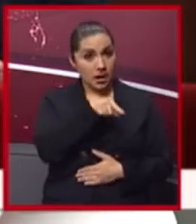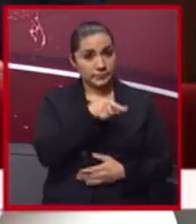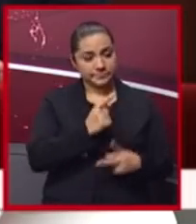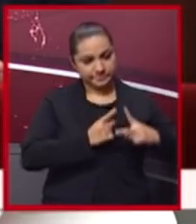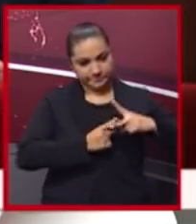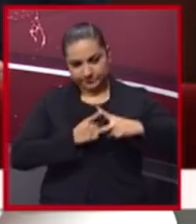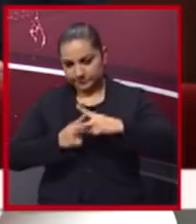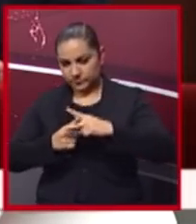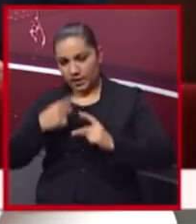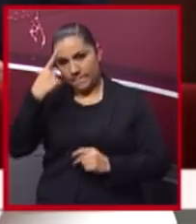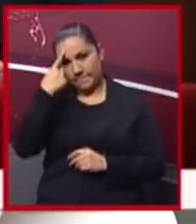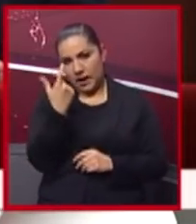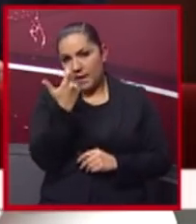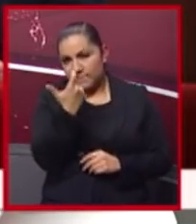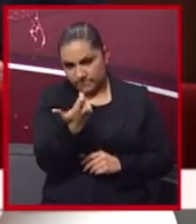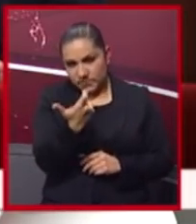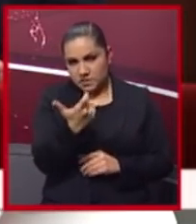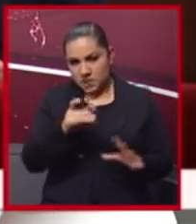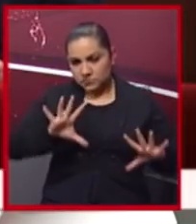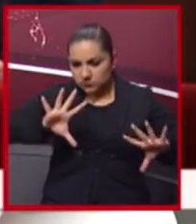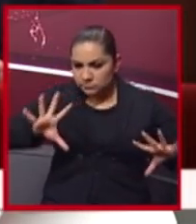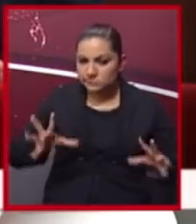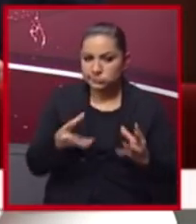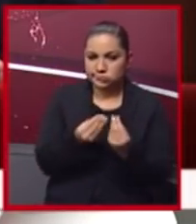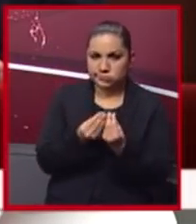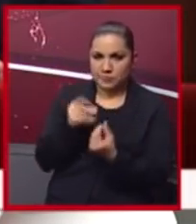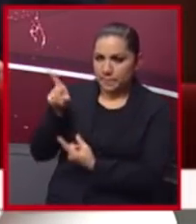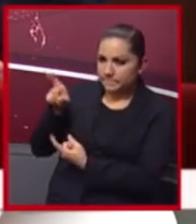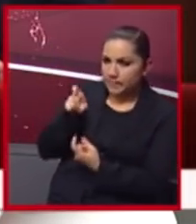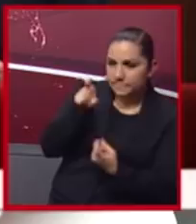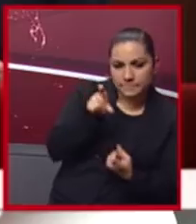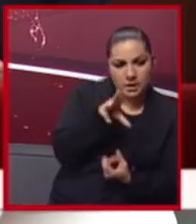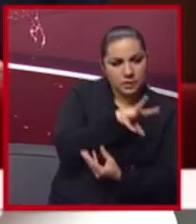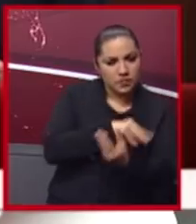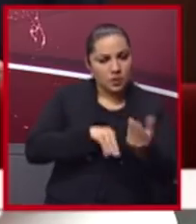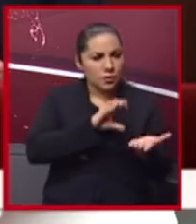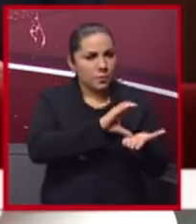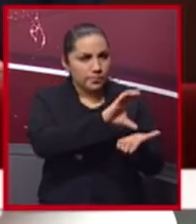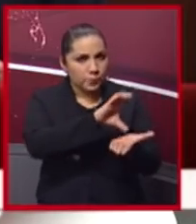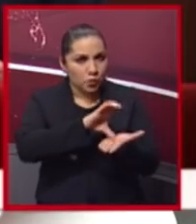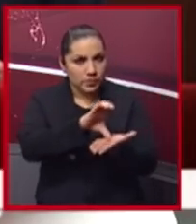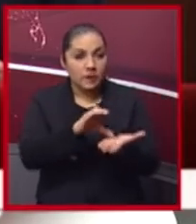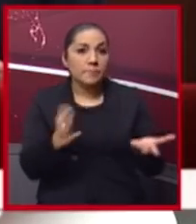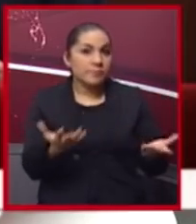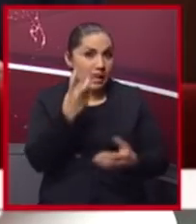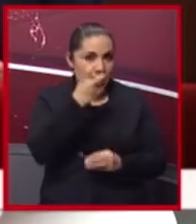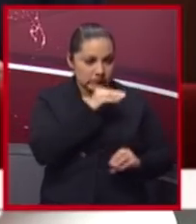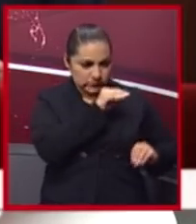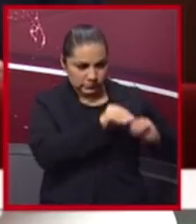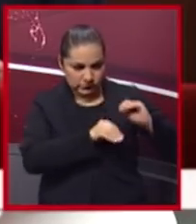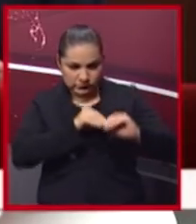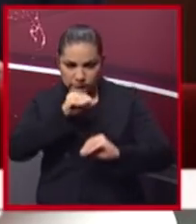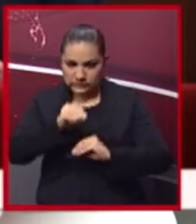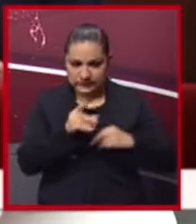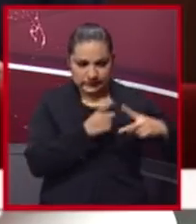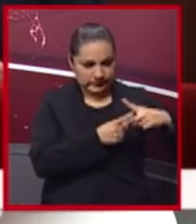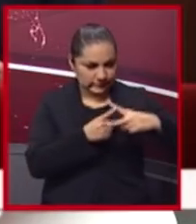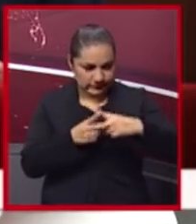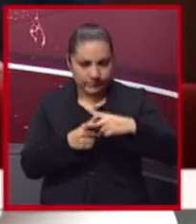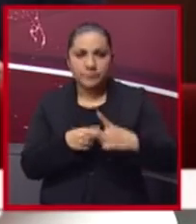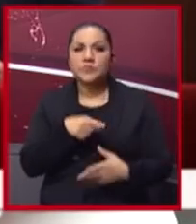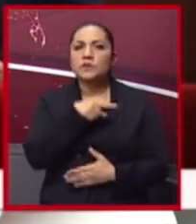finanzas públicas, ese es el eje central, y por ello lo que estamos proponiendo al Congreso es un superávit